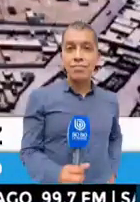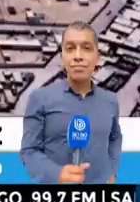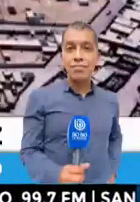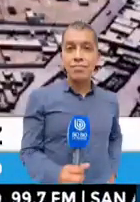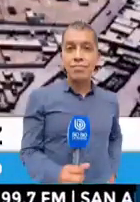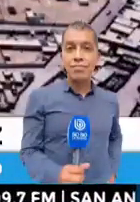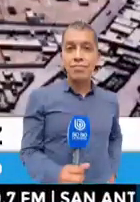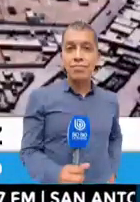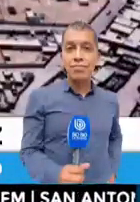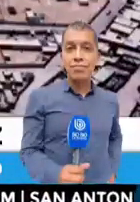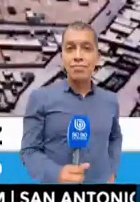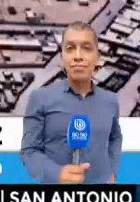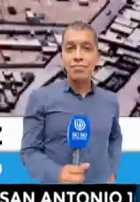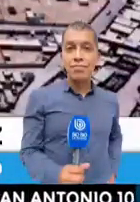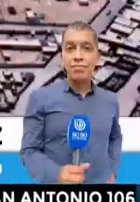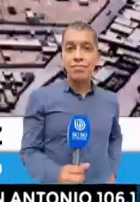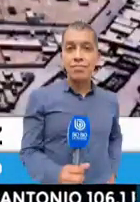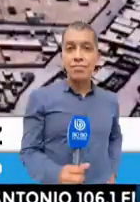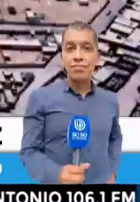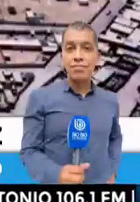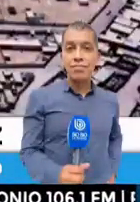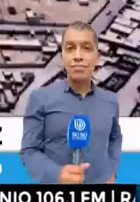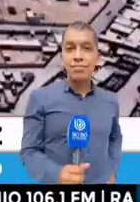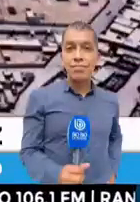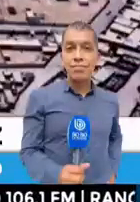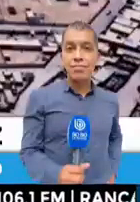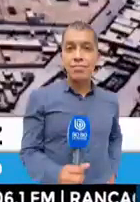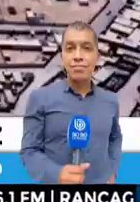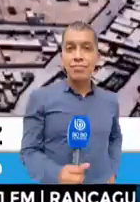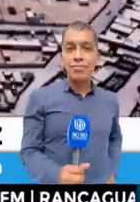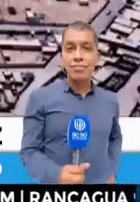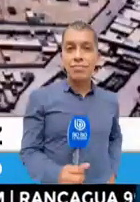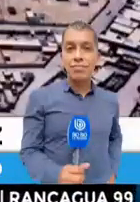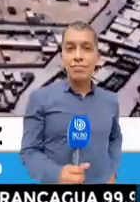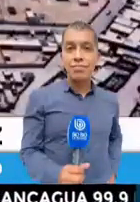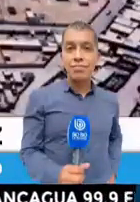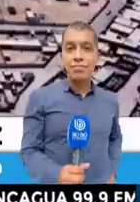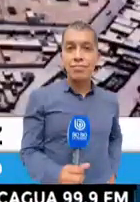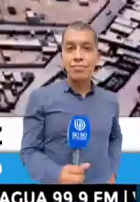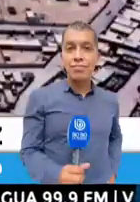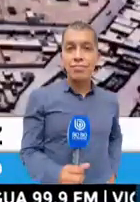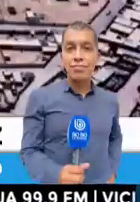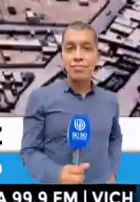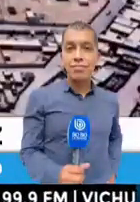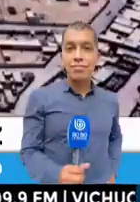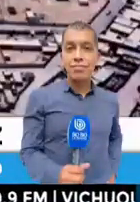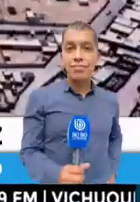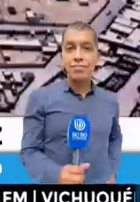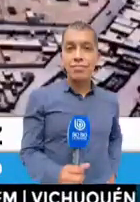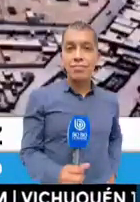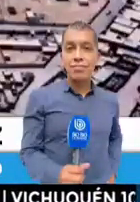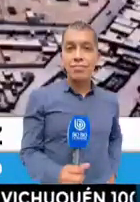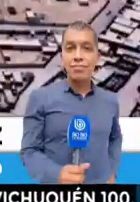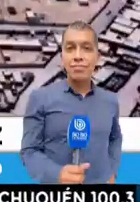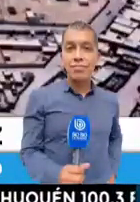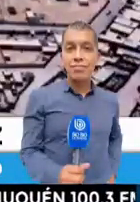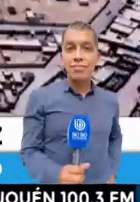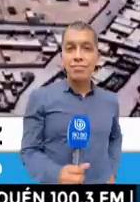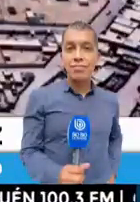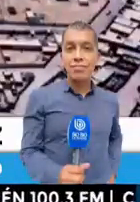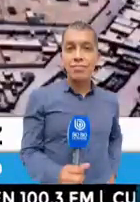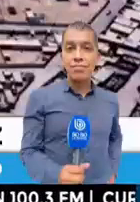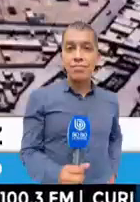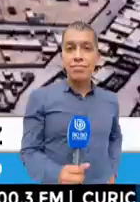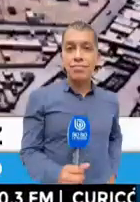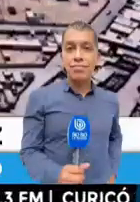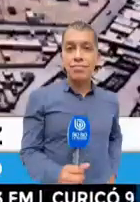vehículos. Tampoco los funcionarios policiales tienen en su implementación de vestuario, por ejemplo, cámaras GoPro, como ocurre en otras partes